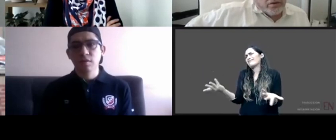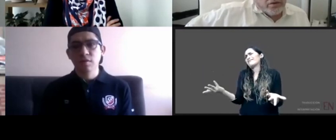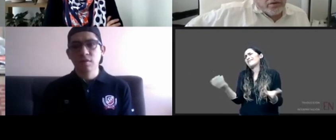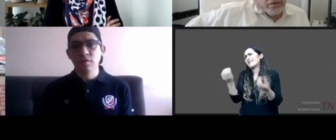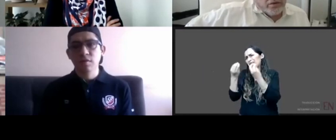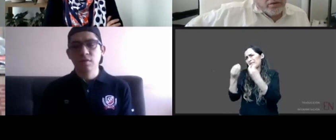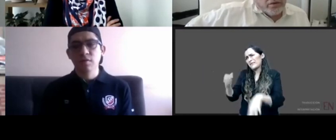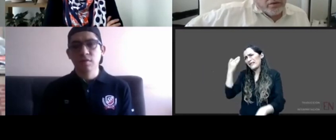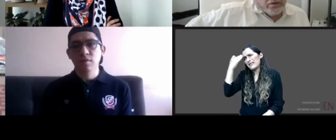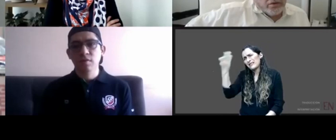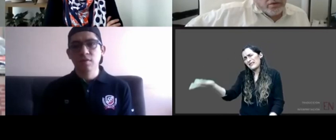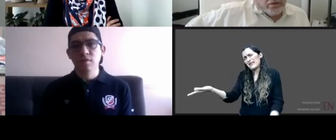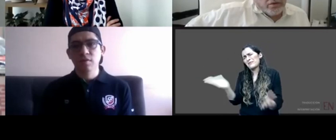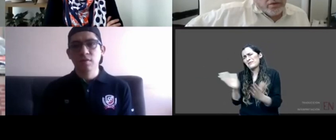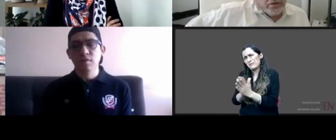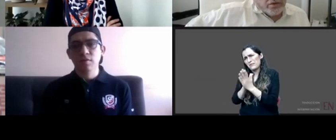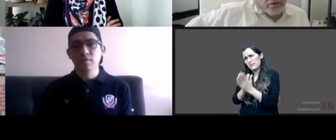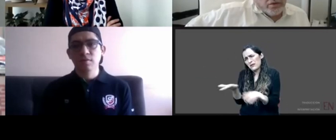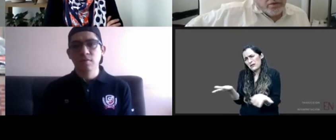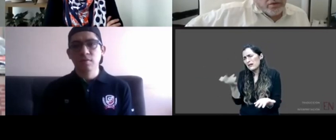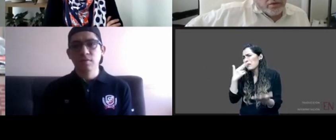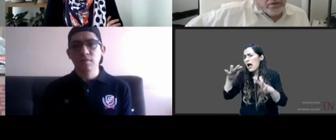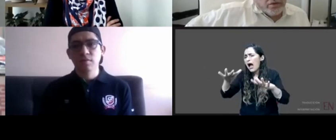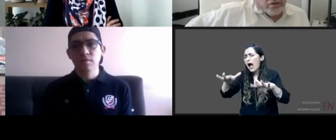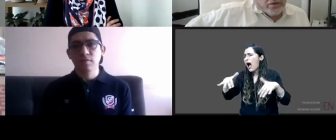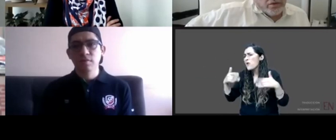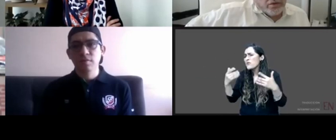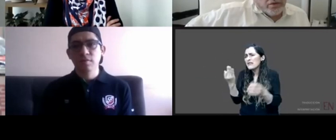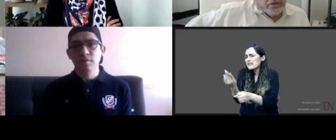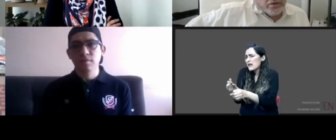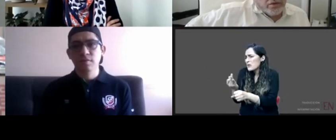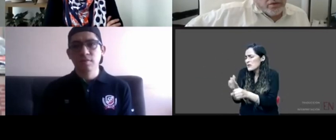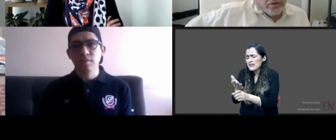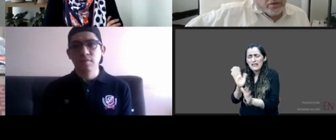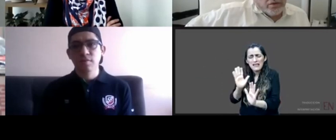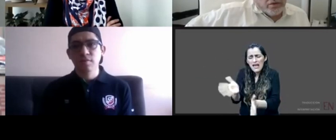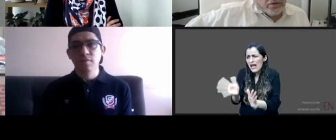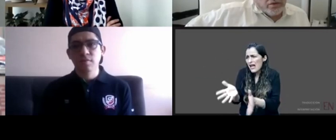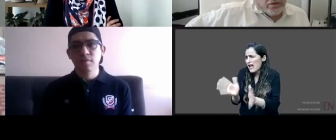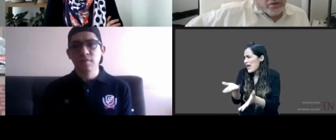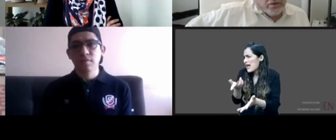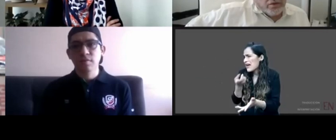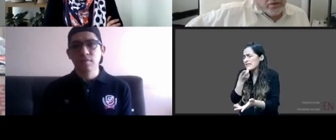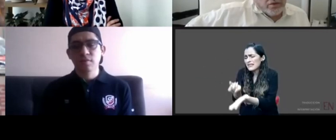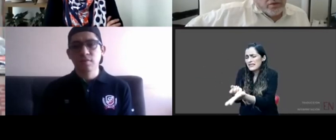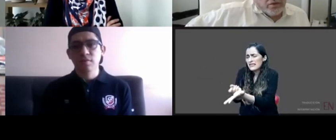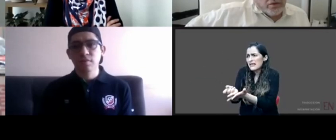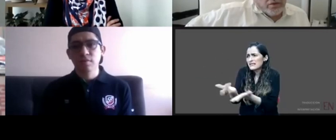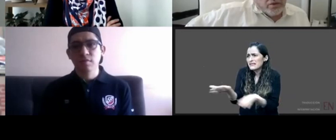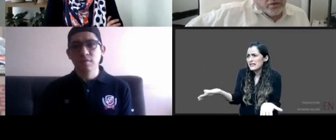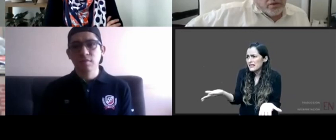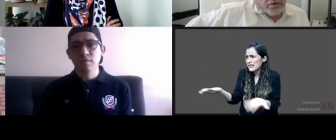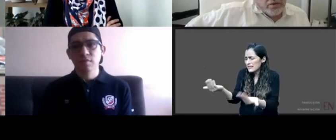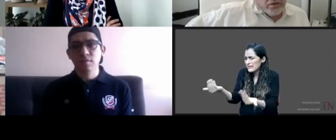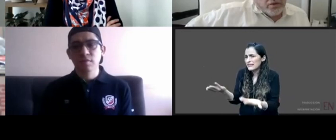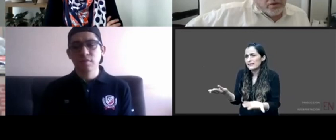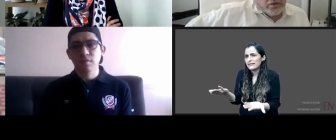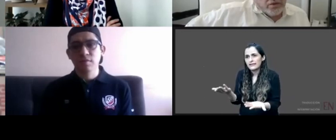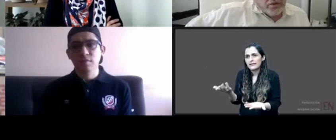perdíamos mucho tiempo, que era una audiencia y que tenía que decir, pero pues